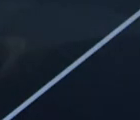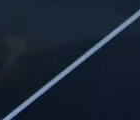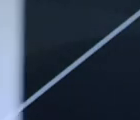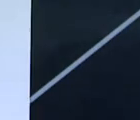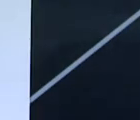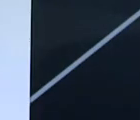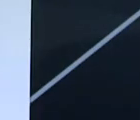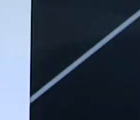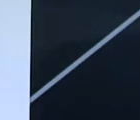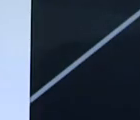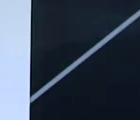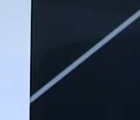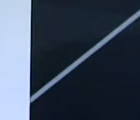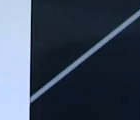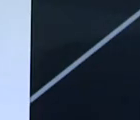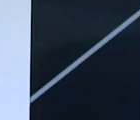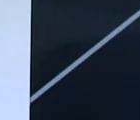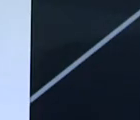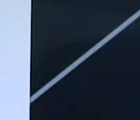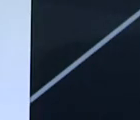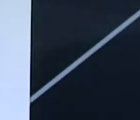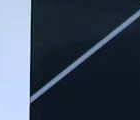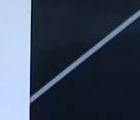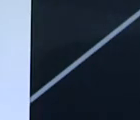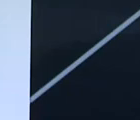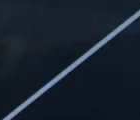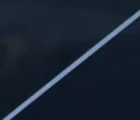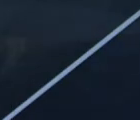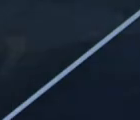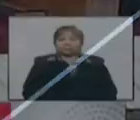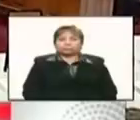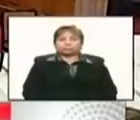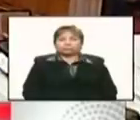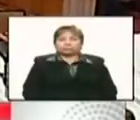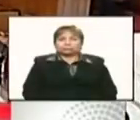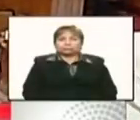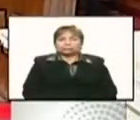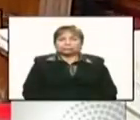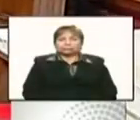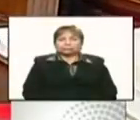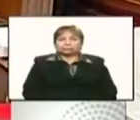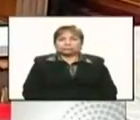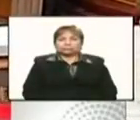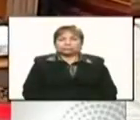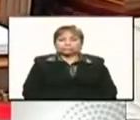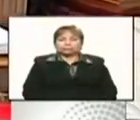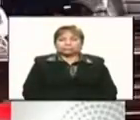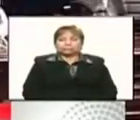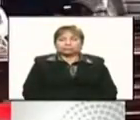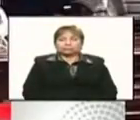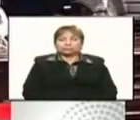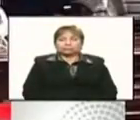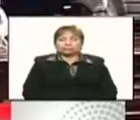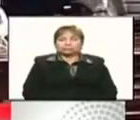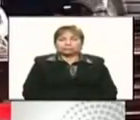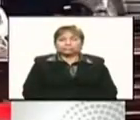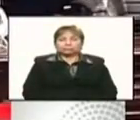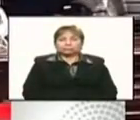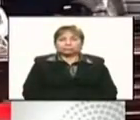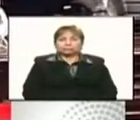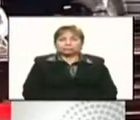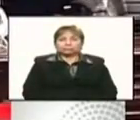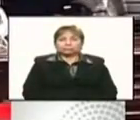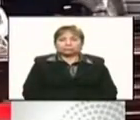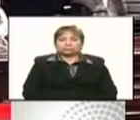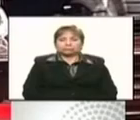¿Este caso se podría ver eventualmente precisamente en el Tribunal Constitucional? Mire, Mabel,